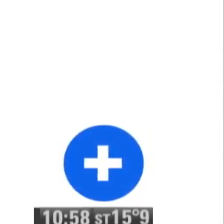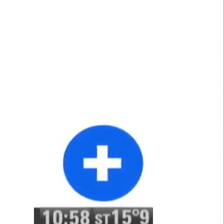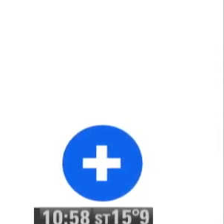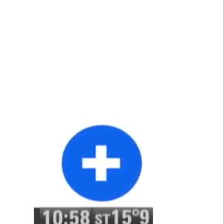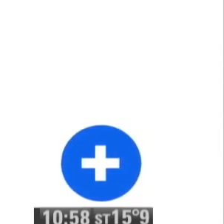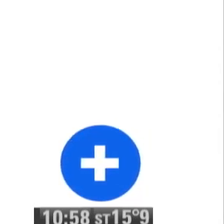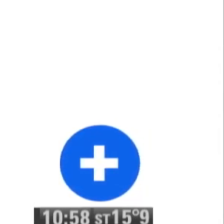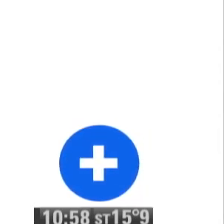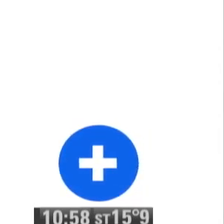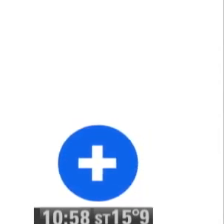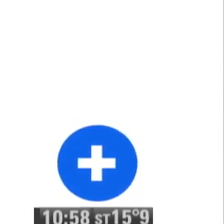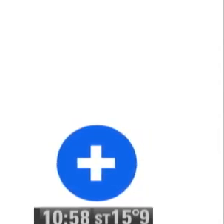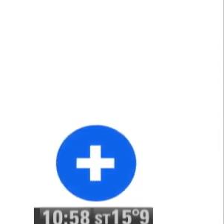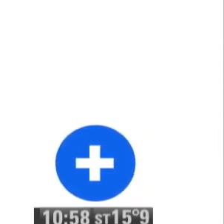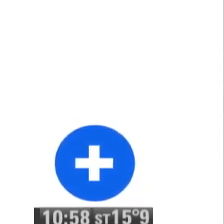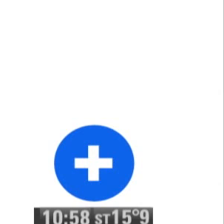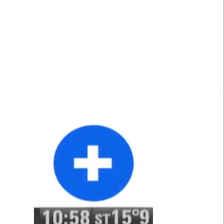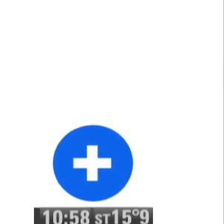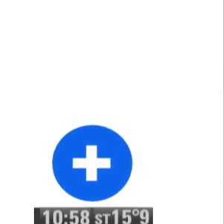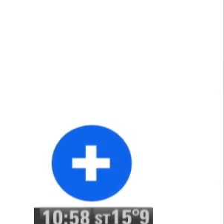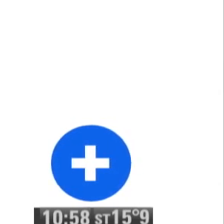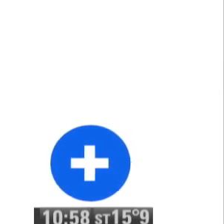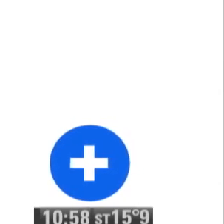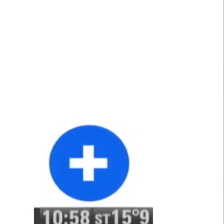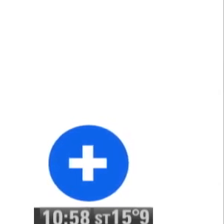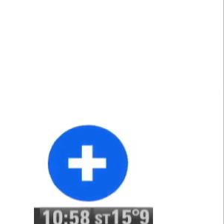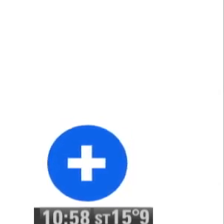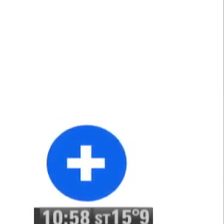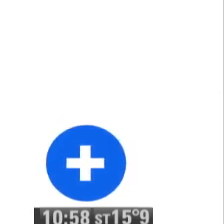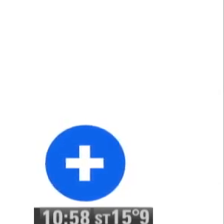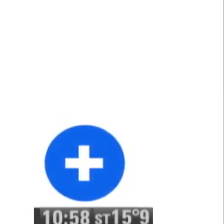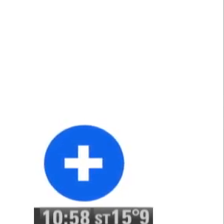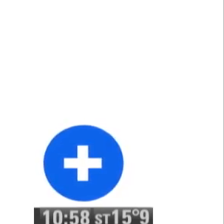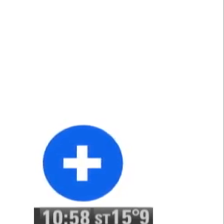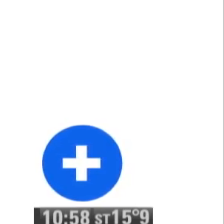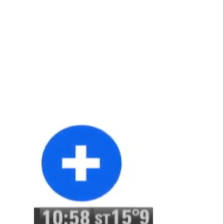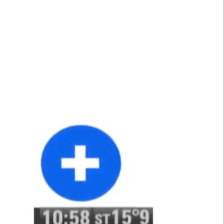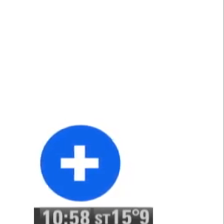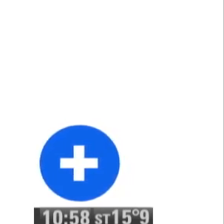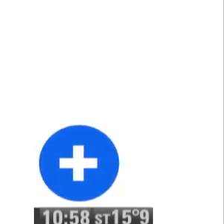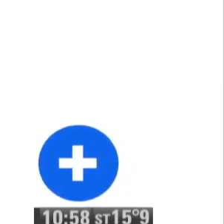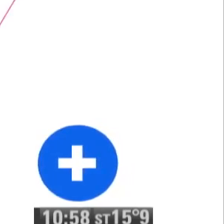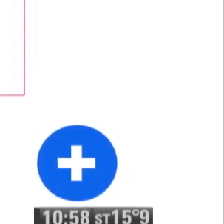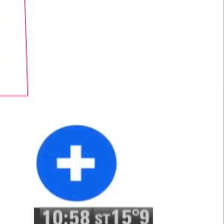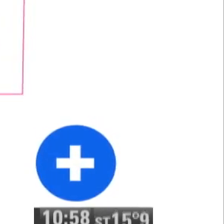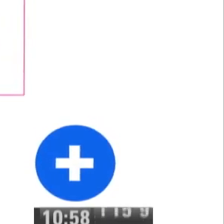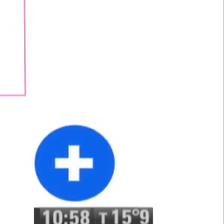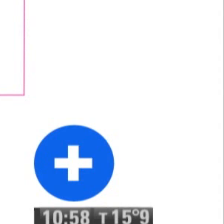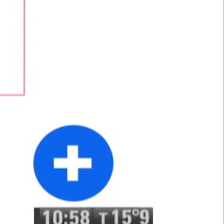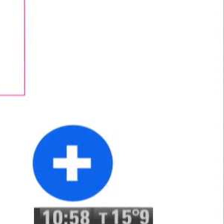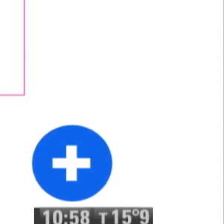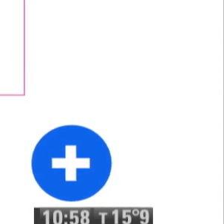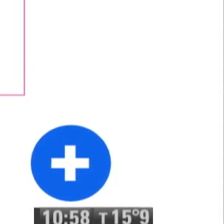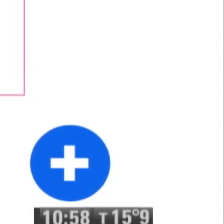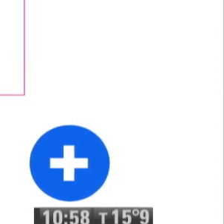grado de 10 a 12 y además las repeticiones de nivel inicial primero segundo y tercer grado y en canal encuentro